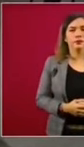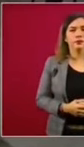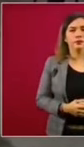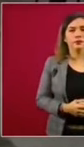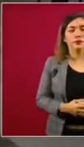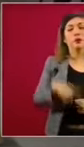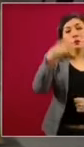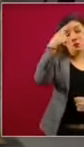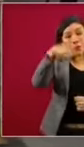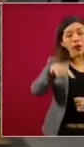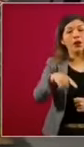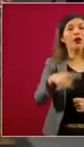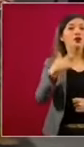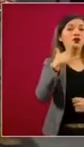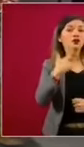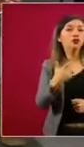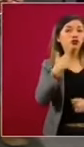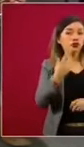de reforzamiento